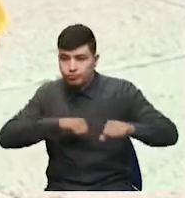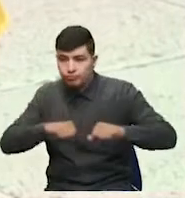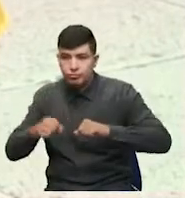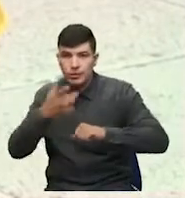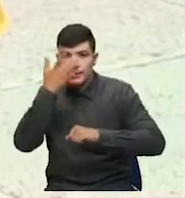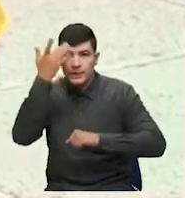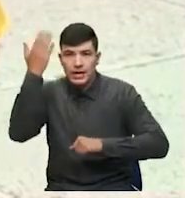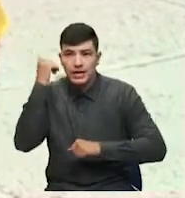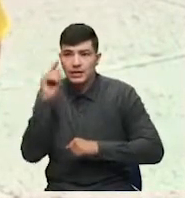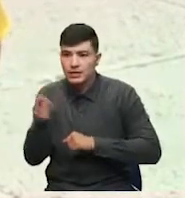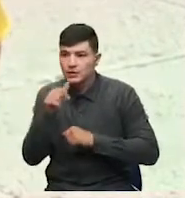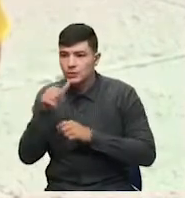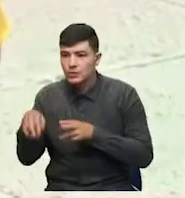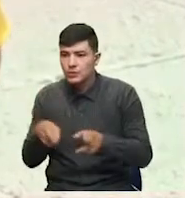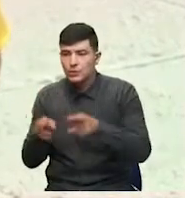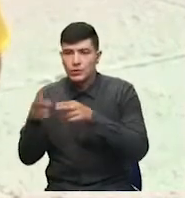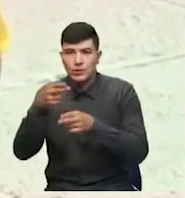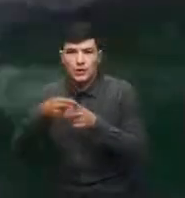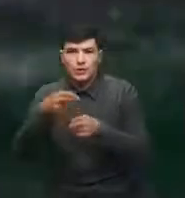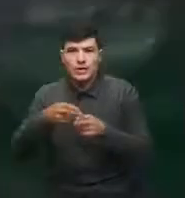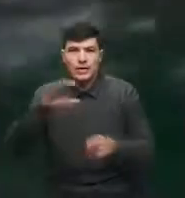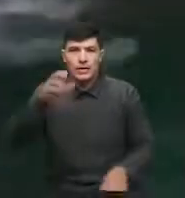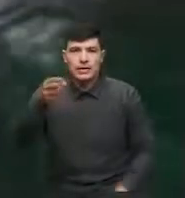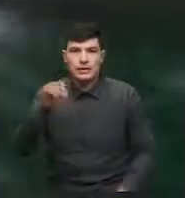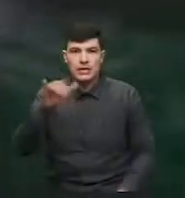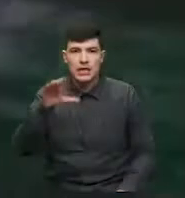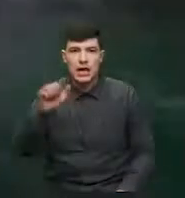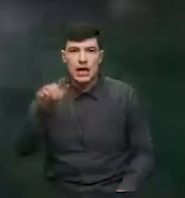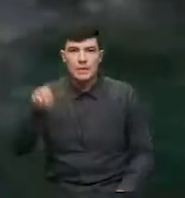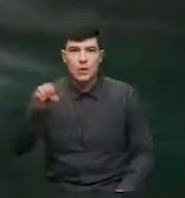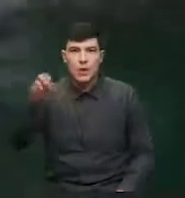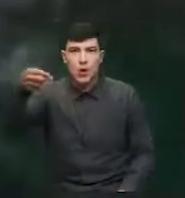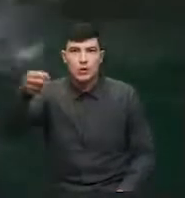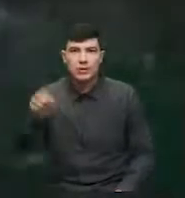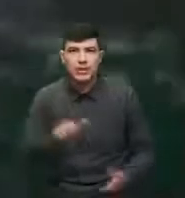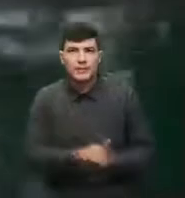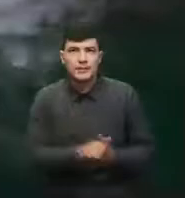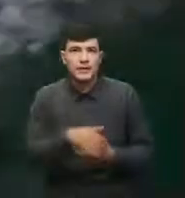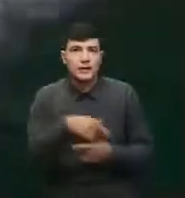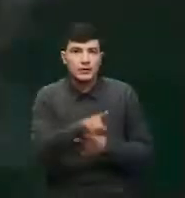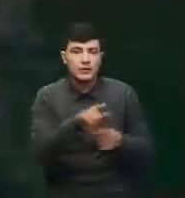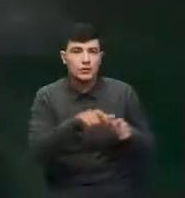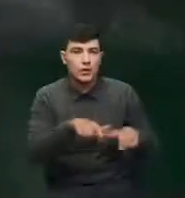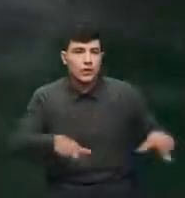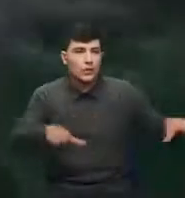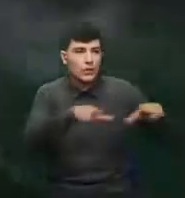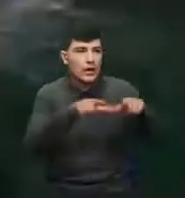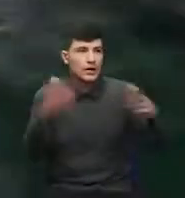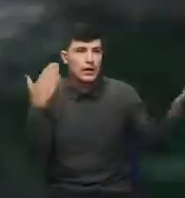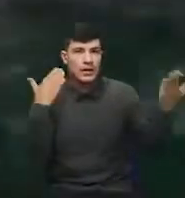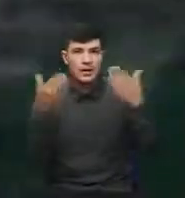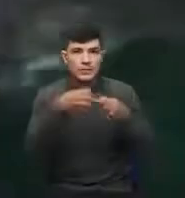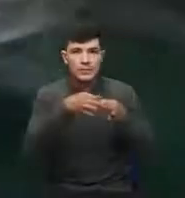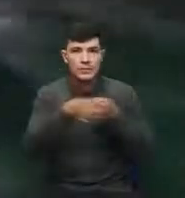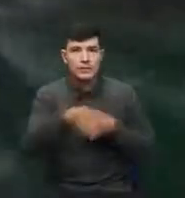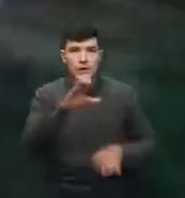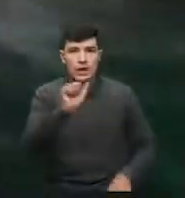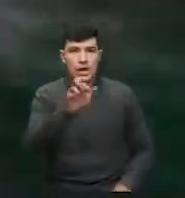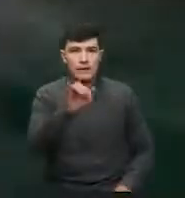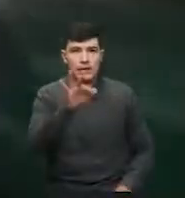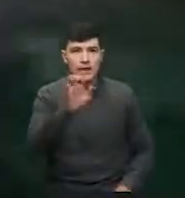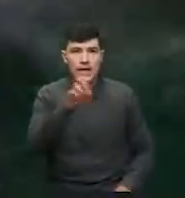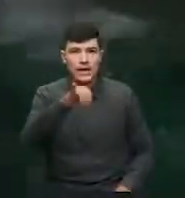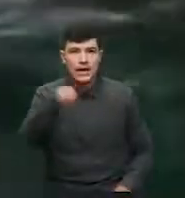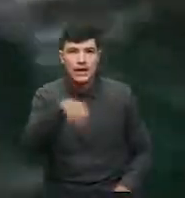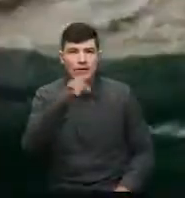creciente que presenta el río Chicamocha. El casco urbano y rural de Capitanejo siempre se ha visto afectado cada vez que crece